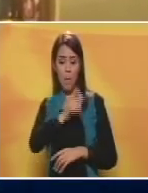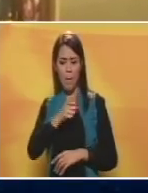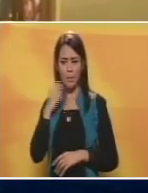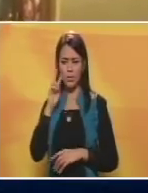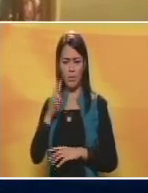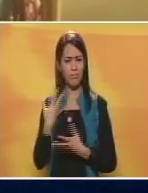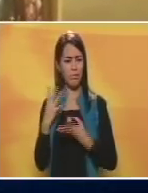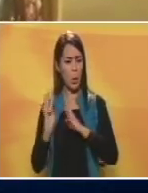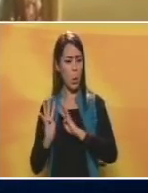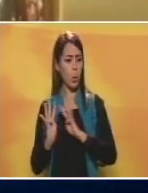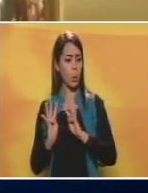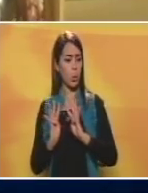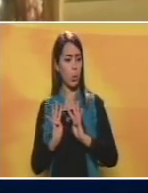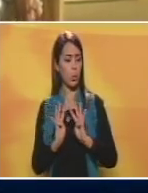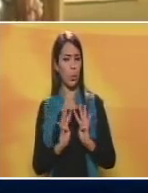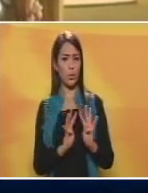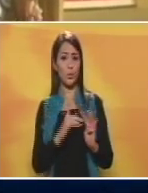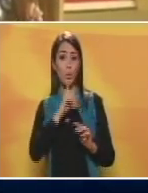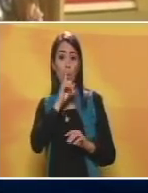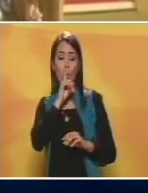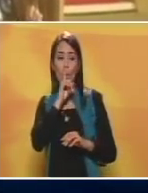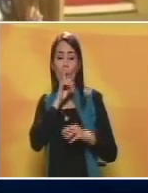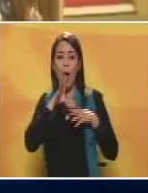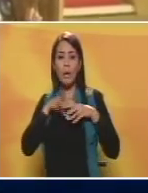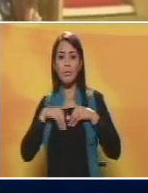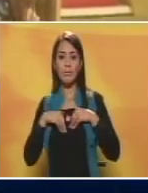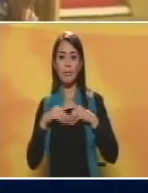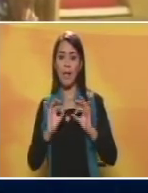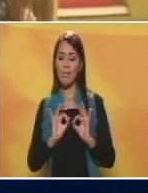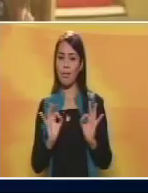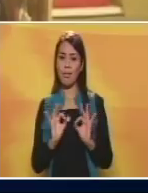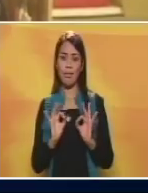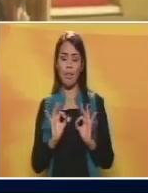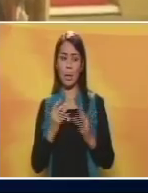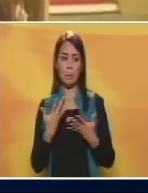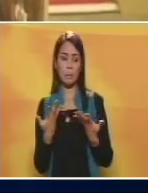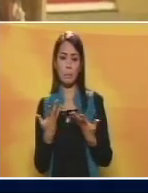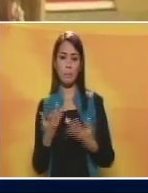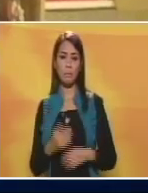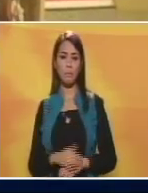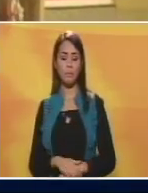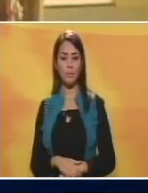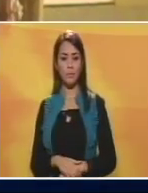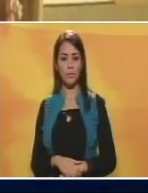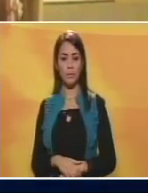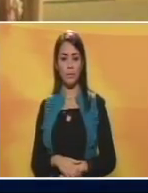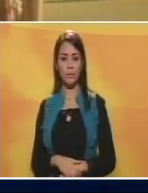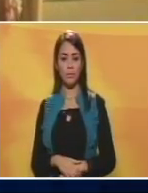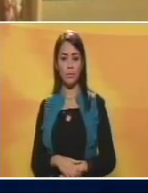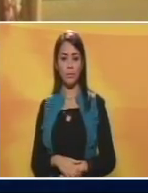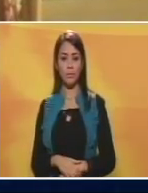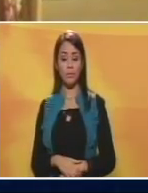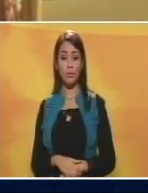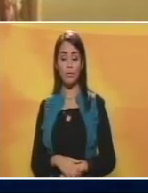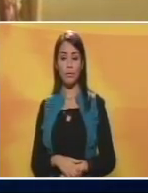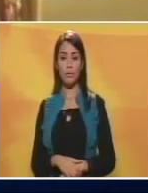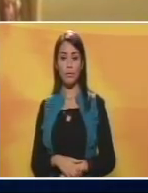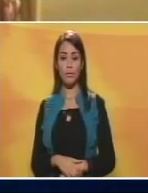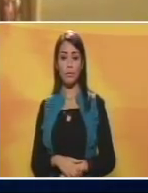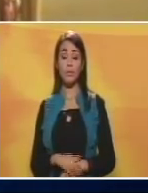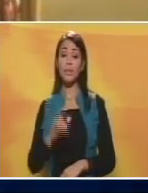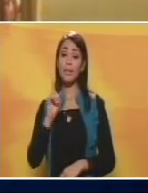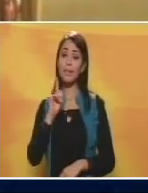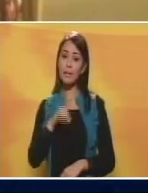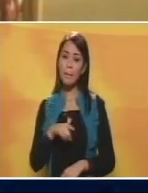allí se quedaron en un completo silencio y en una indiferencia absoluta. Y no nada más eso,